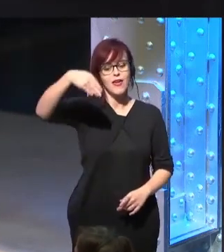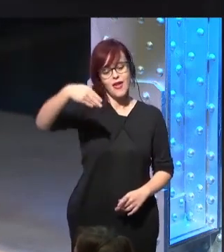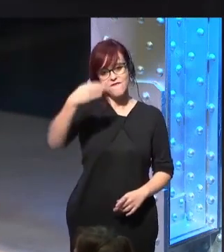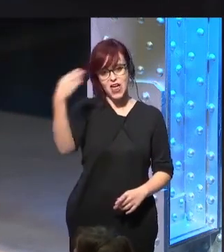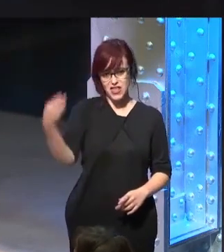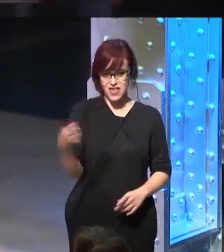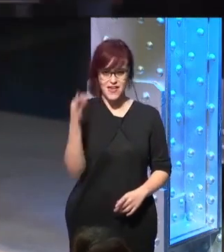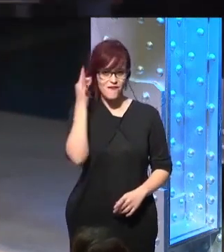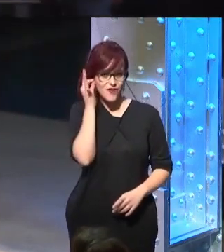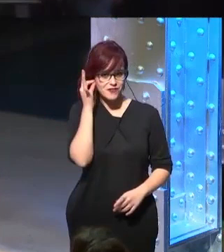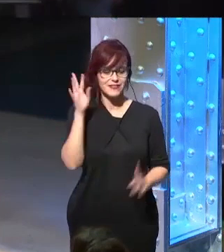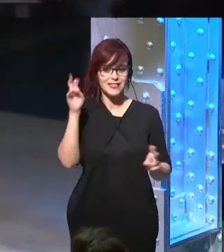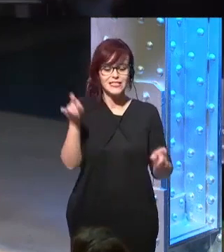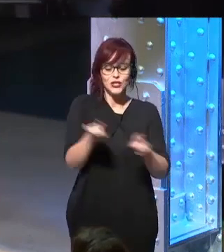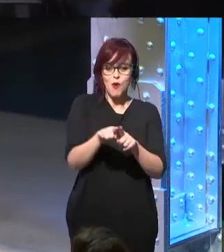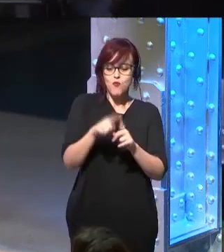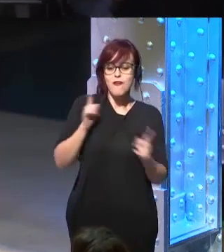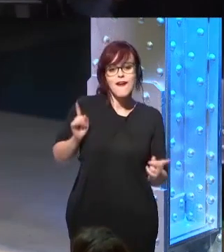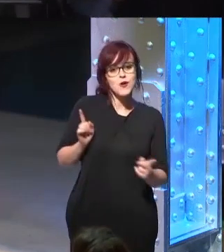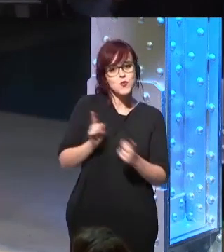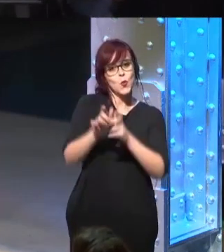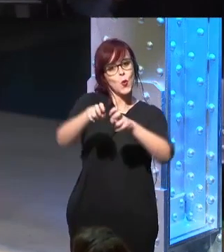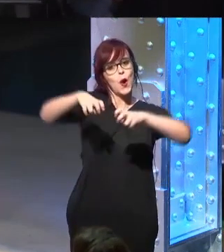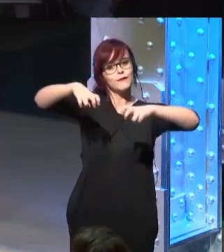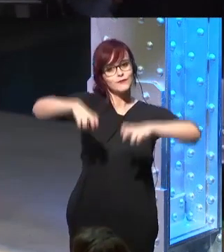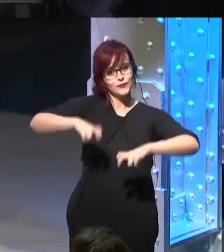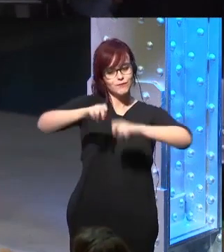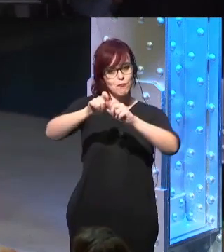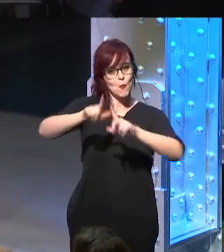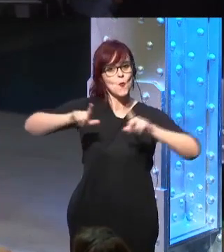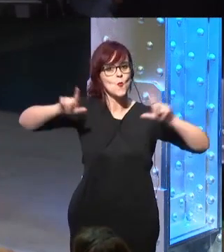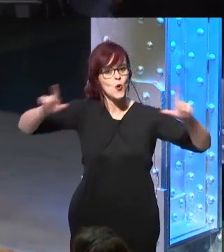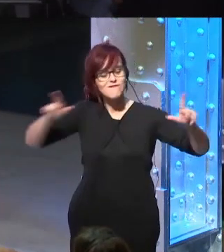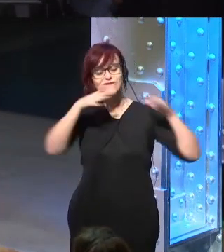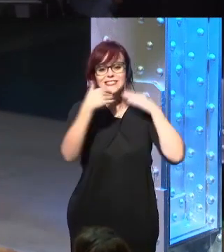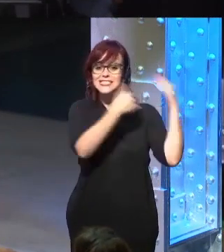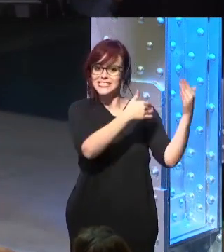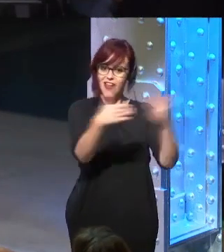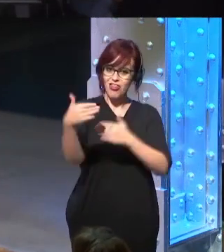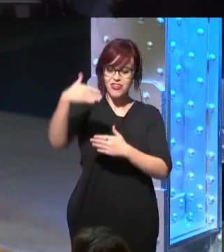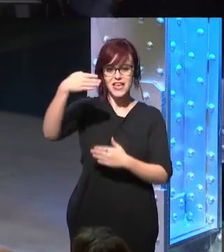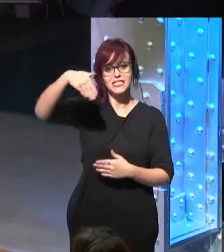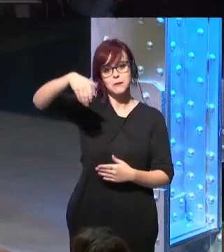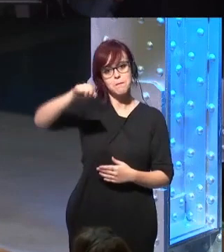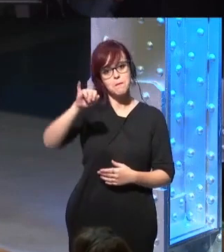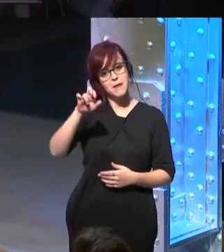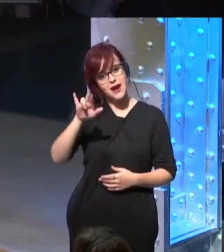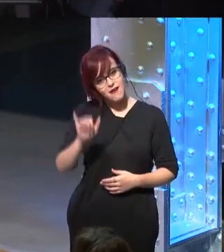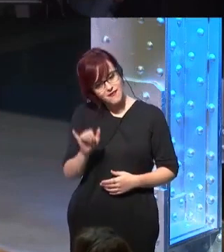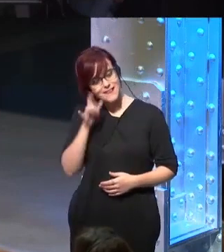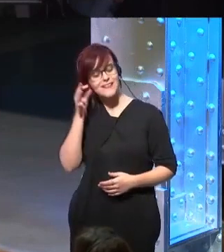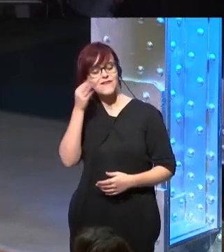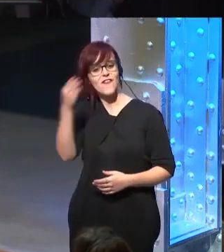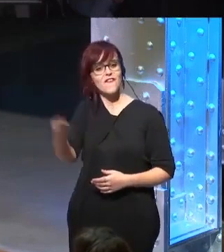y tener este encuentro que aparece en pantalla. Muchísimas gracias, Mary, por dedicarnos tu tiempo,